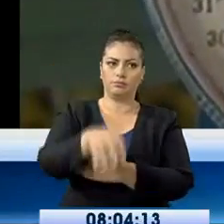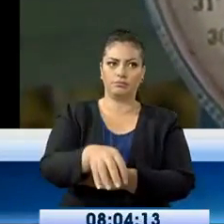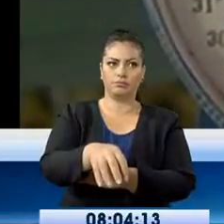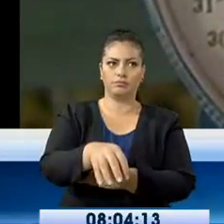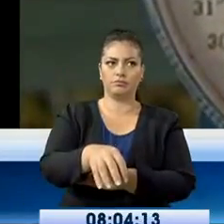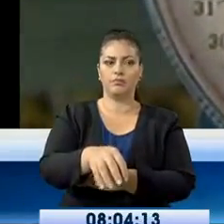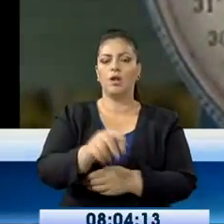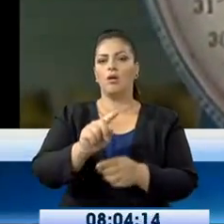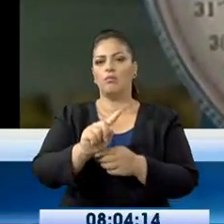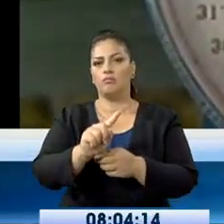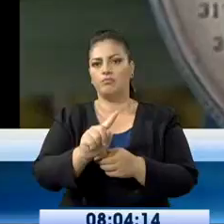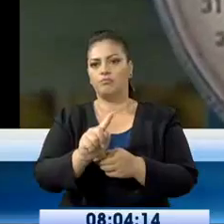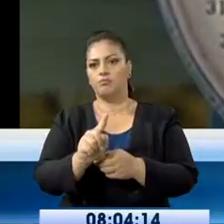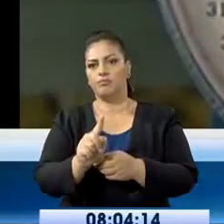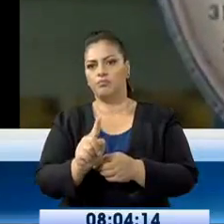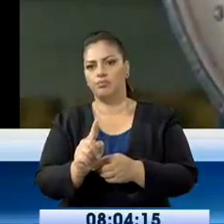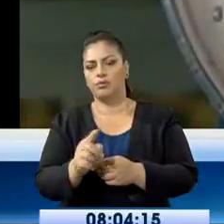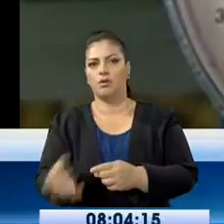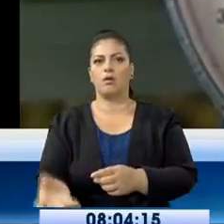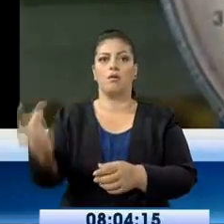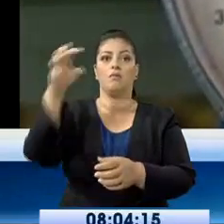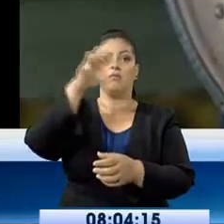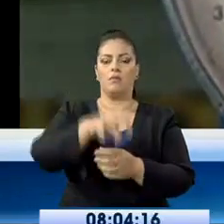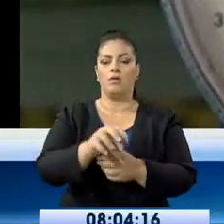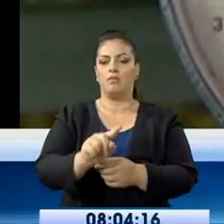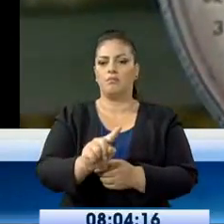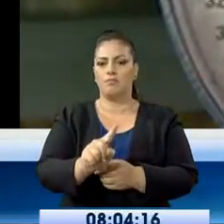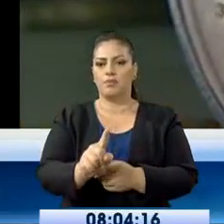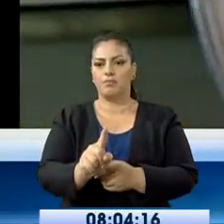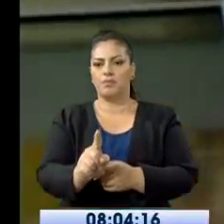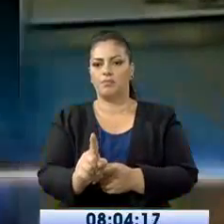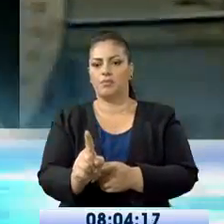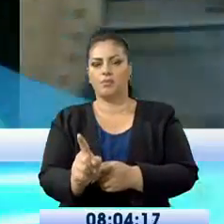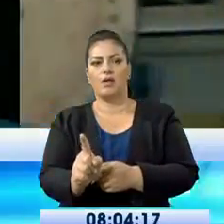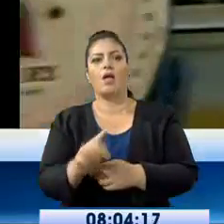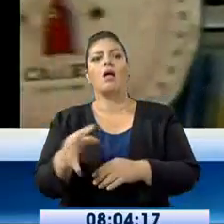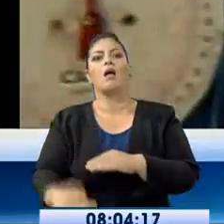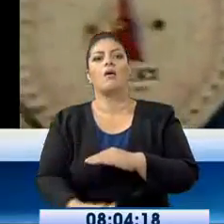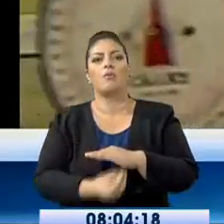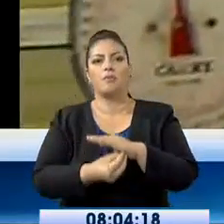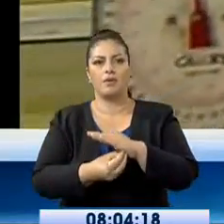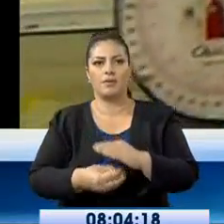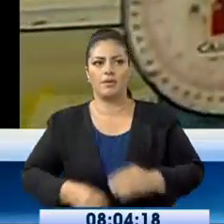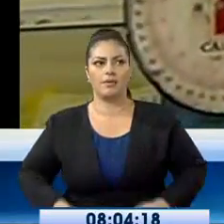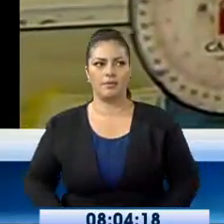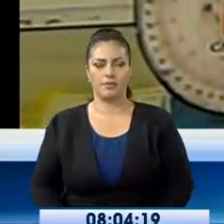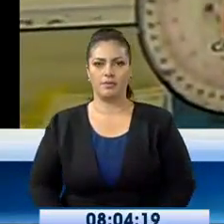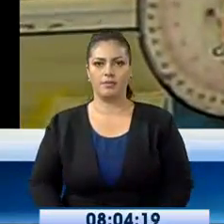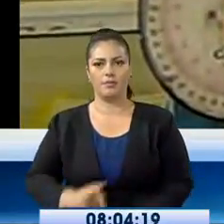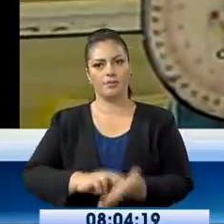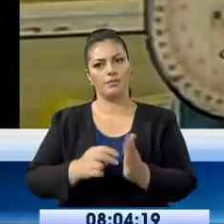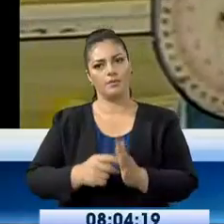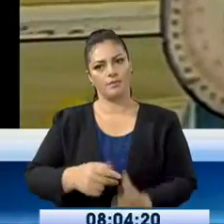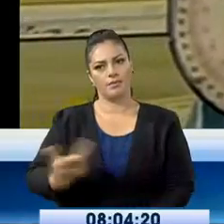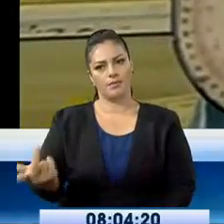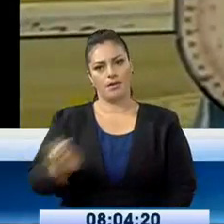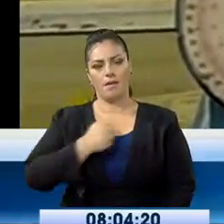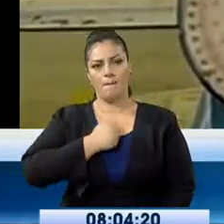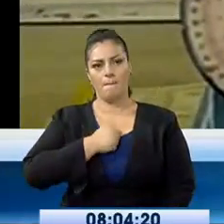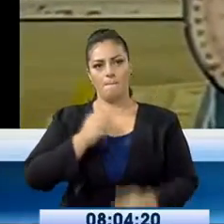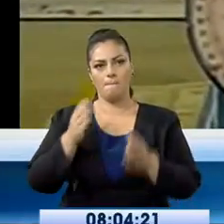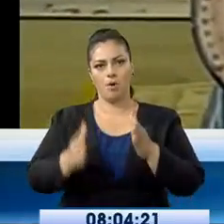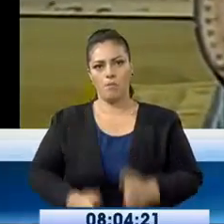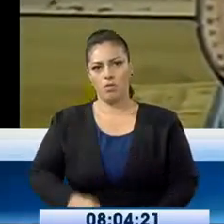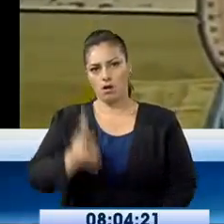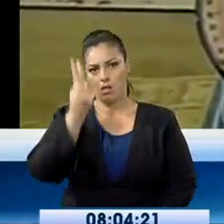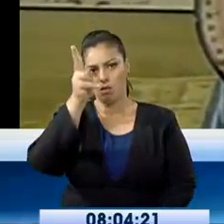puede identificarse de que está... O sea, es progresivo. Claro que sí. Entonces, esto solo se ve cada vez y cuando uno va